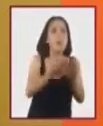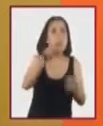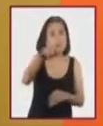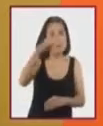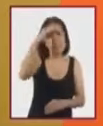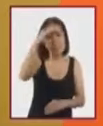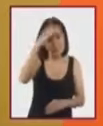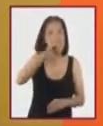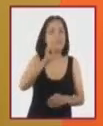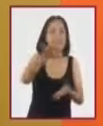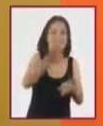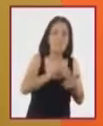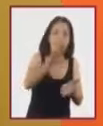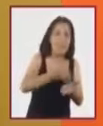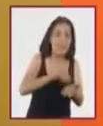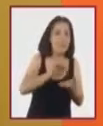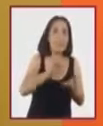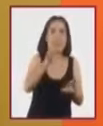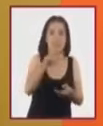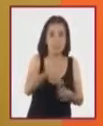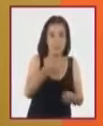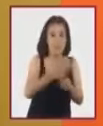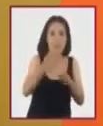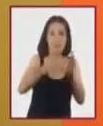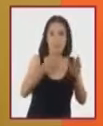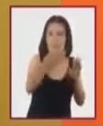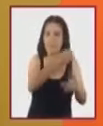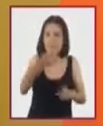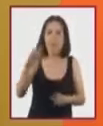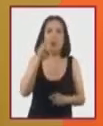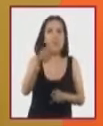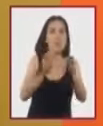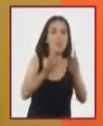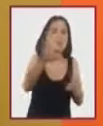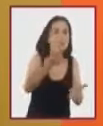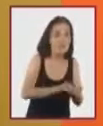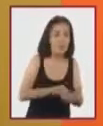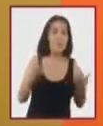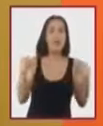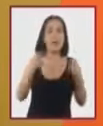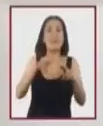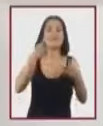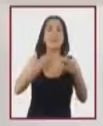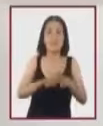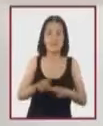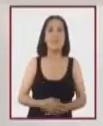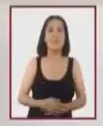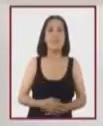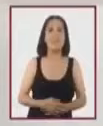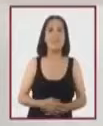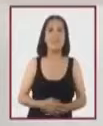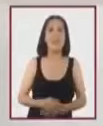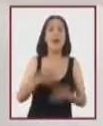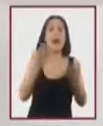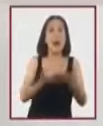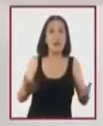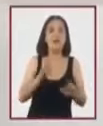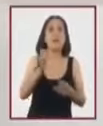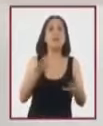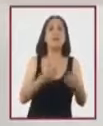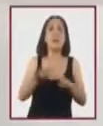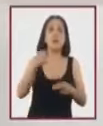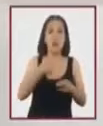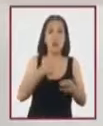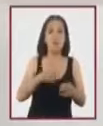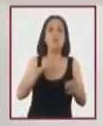reflexiones que vayan generando a lo largo de esta sesión. Maestro, ¡comenzamos! A continuación, leeré